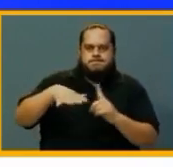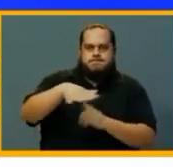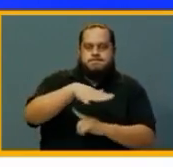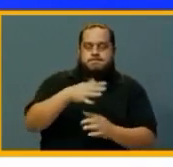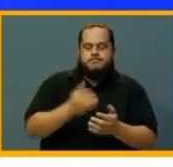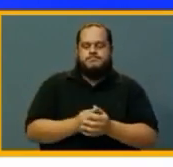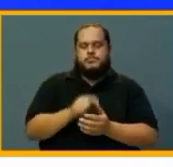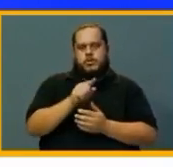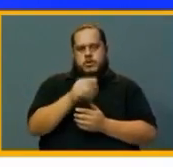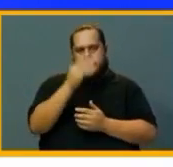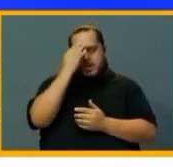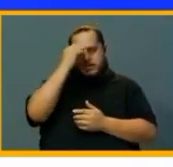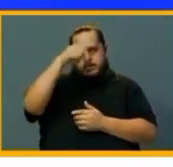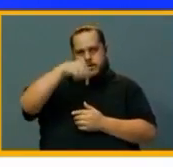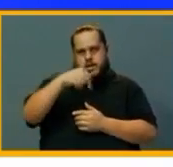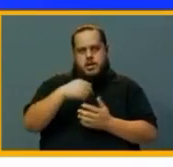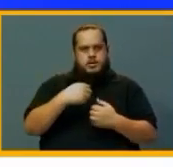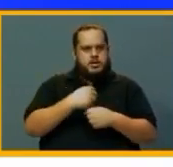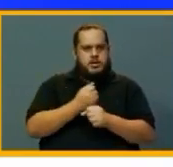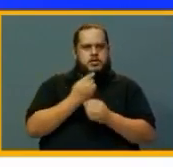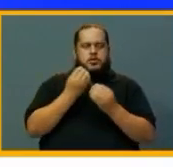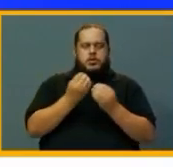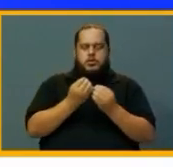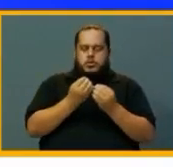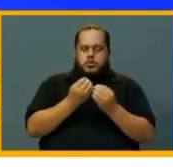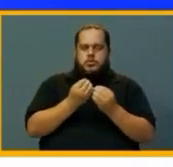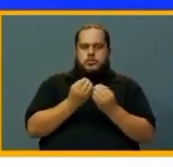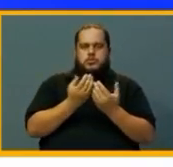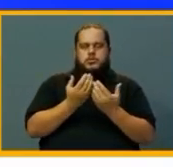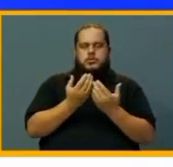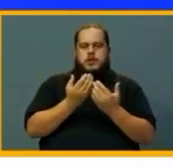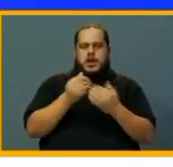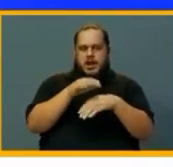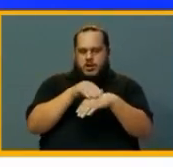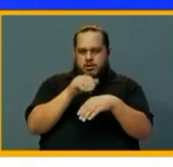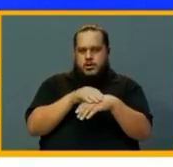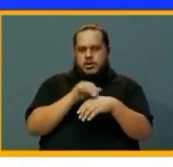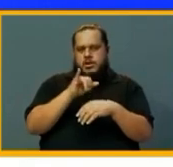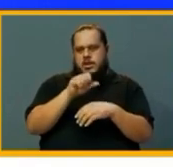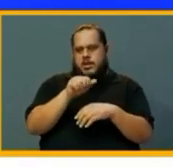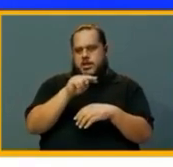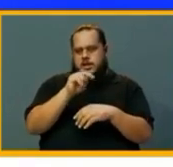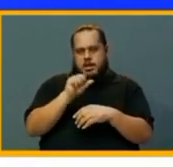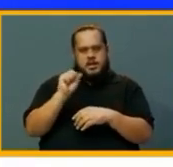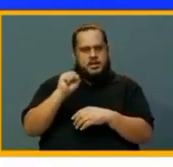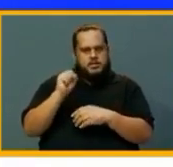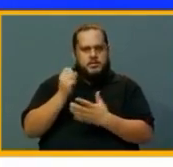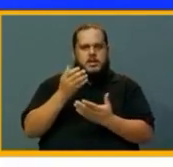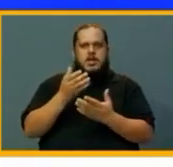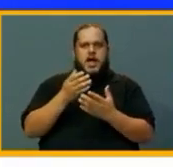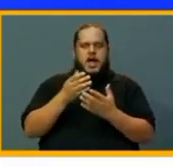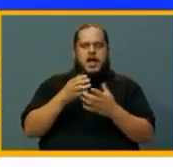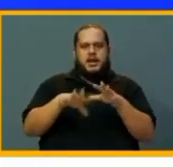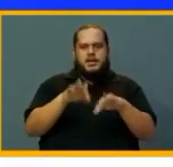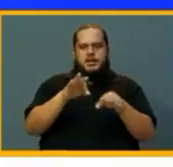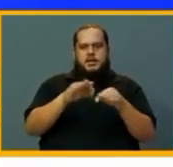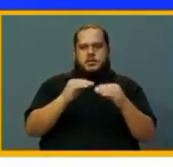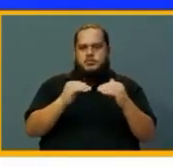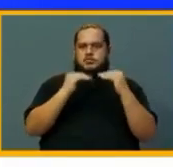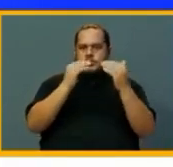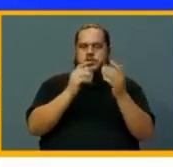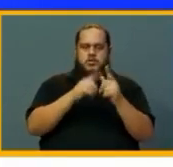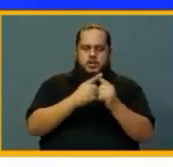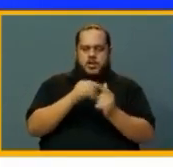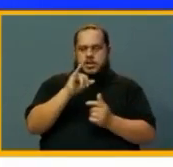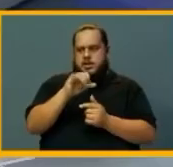que hoy generó mucha irritación la convocatoria de Ian Smith a la selección mayor porque se lesiona a Gamboa. Entonces Ian Smith se